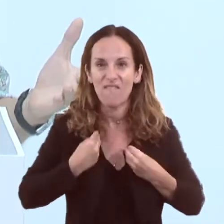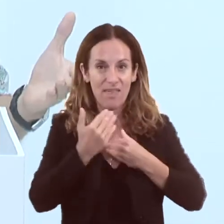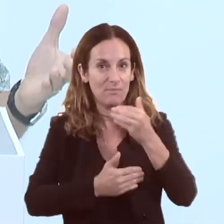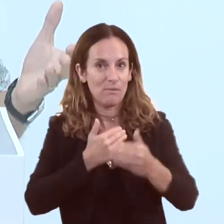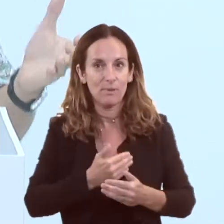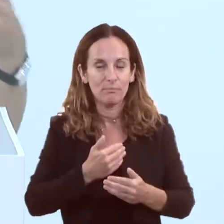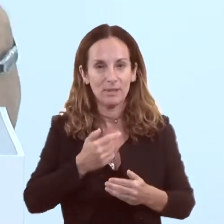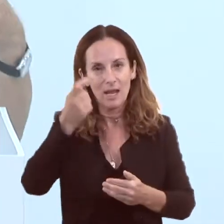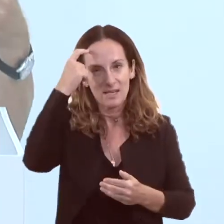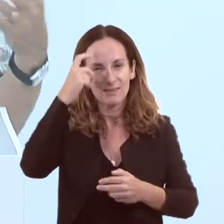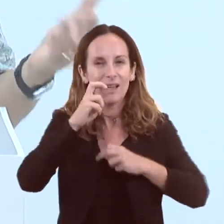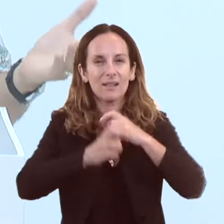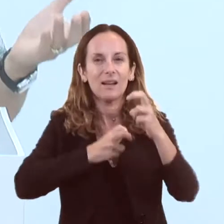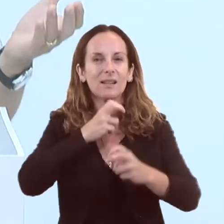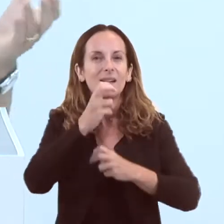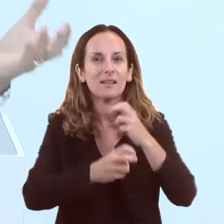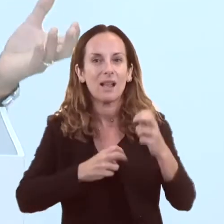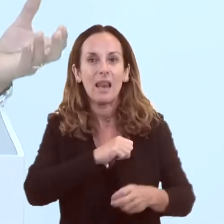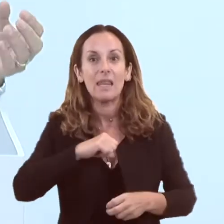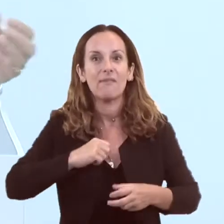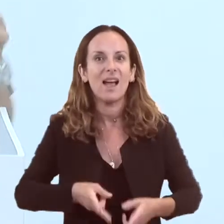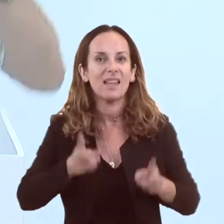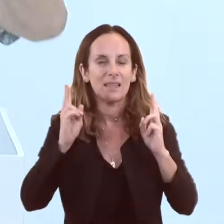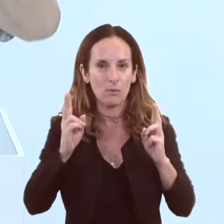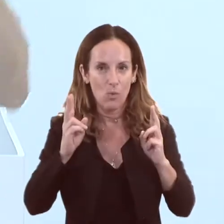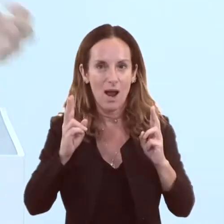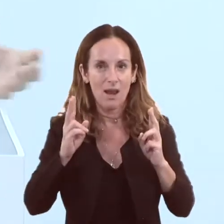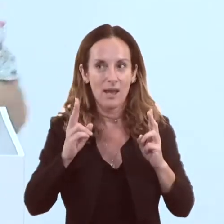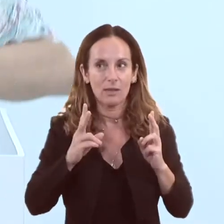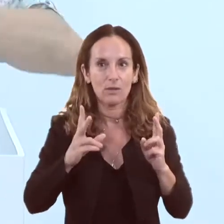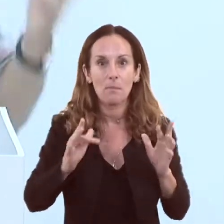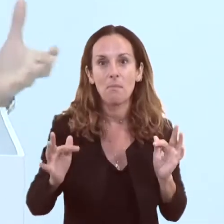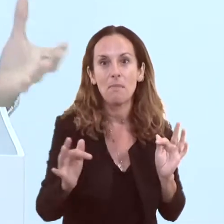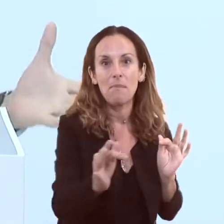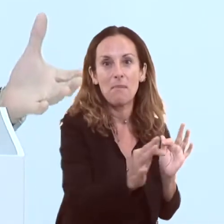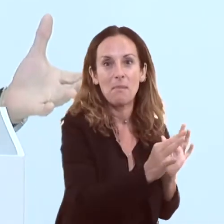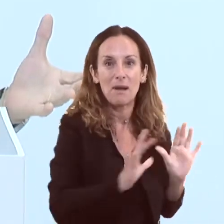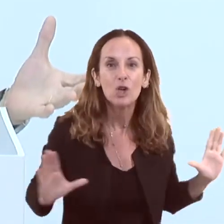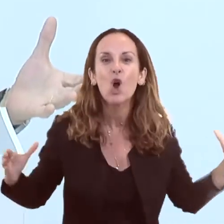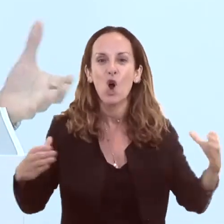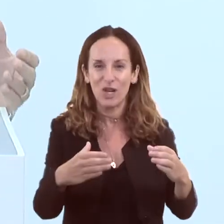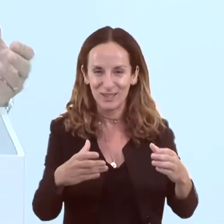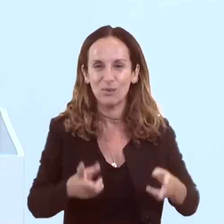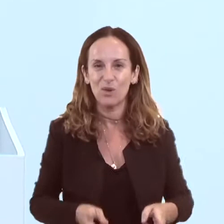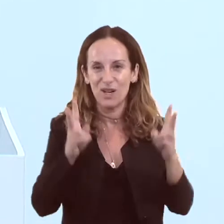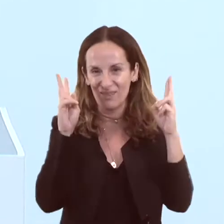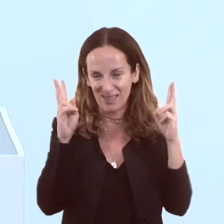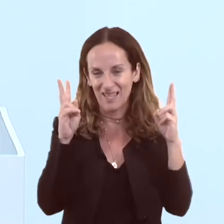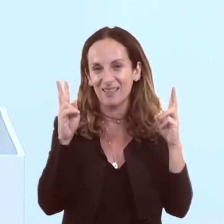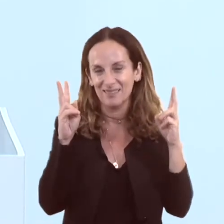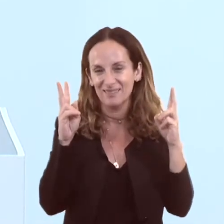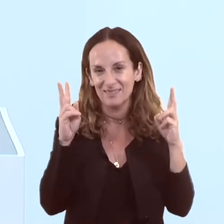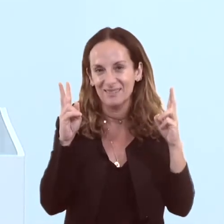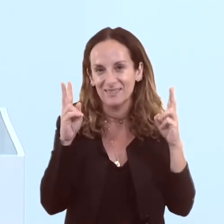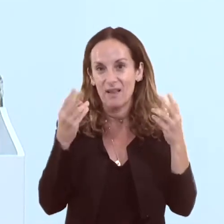la vida dure entonces esa libertad individual es Quizá el problema colectivo más general es decir el problema